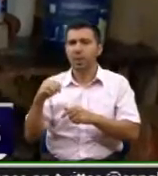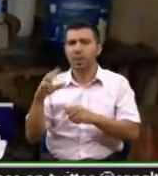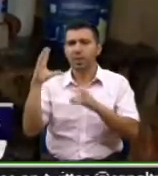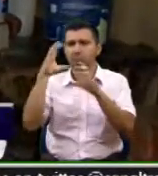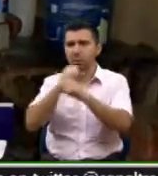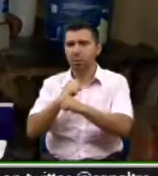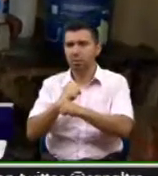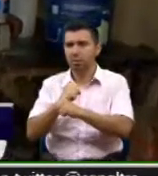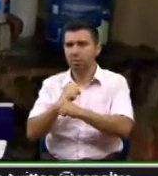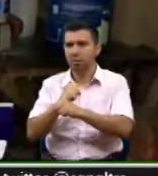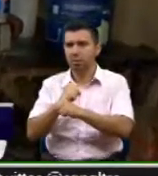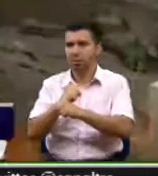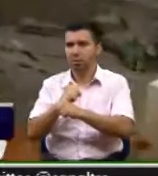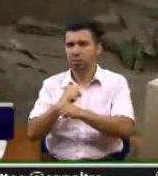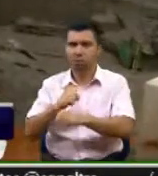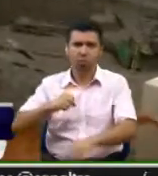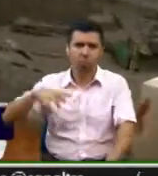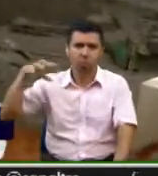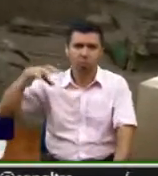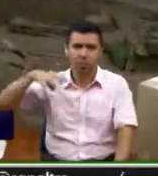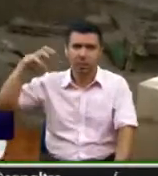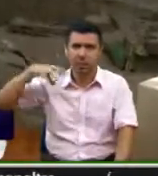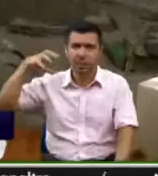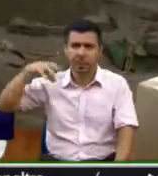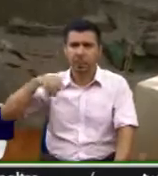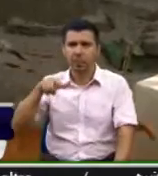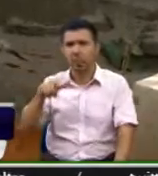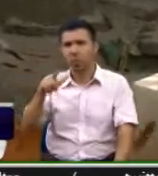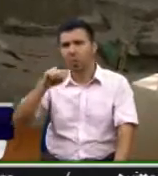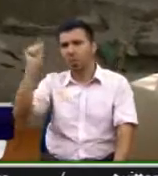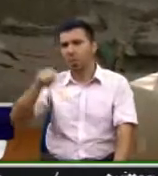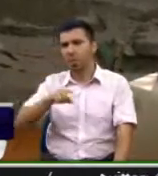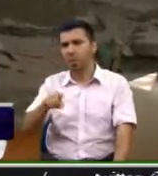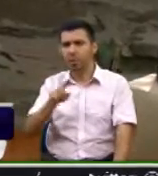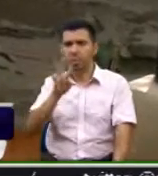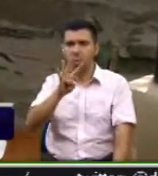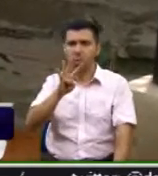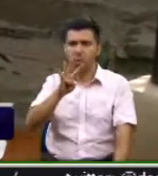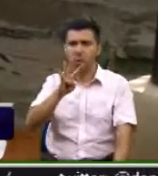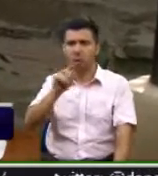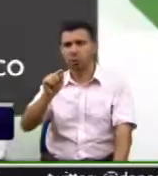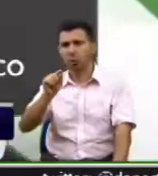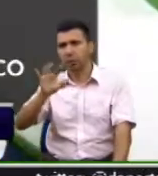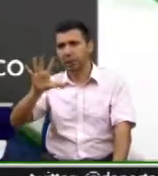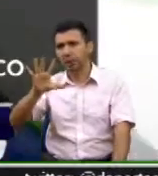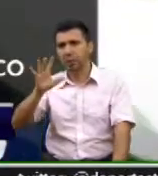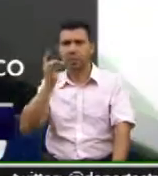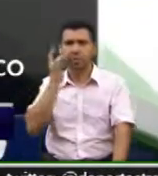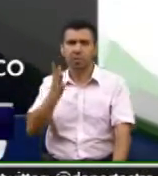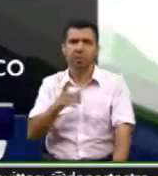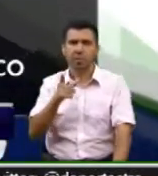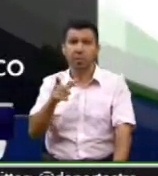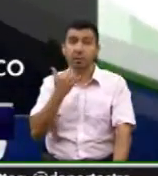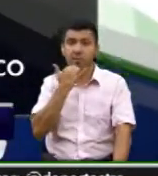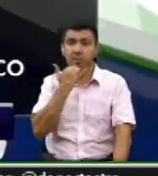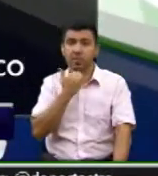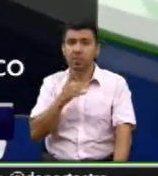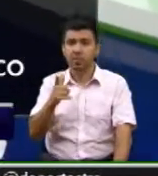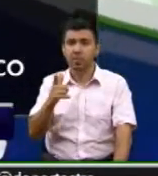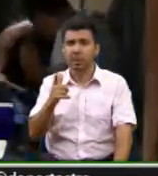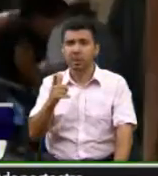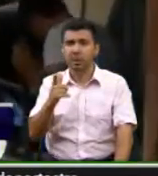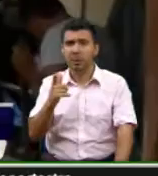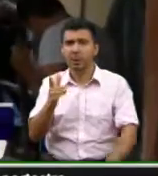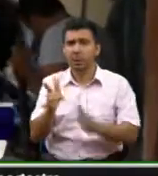noche. Tenemos en promedio 4 o 5 puntos ya críticos donde se han presentado